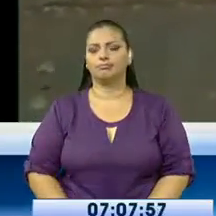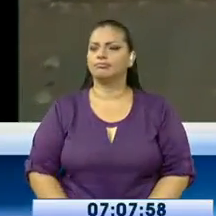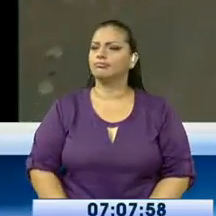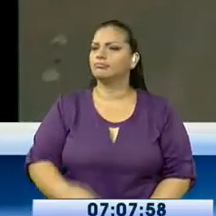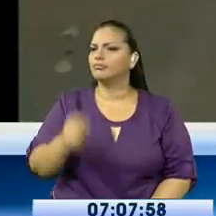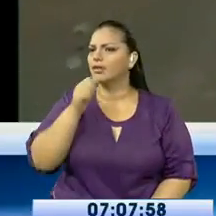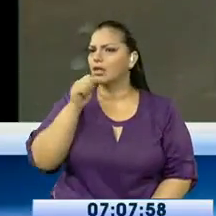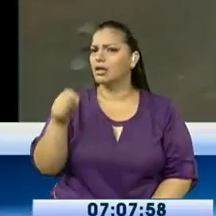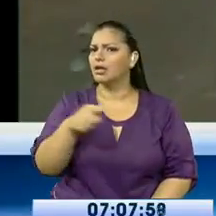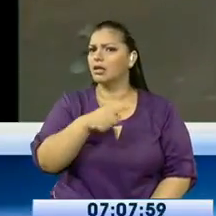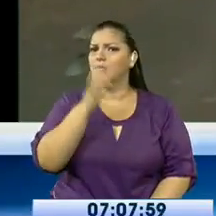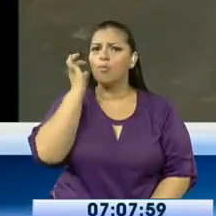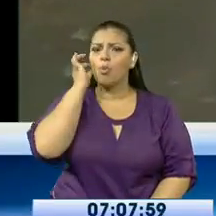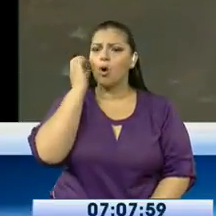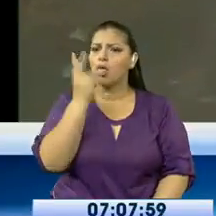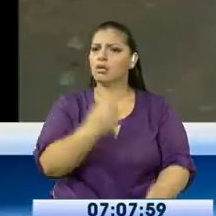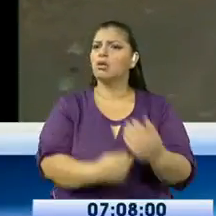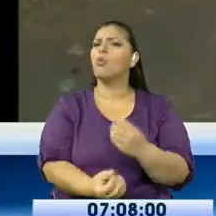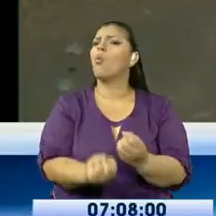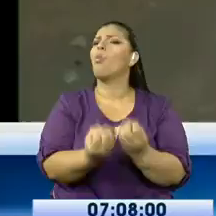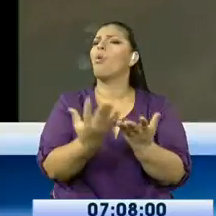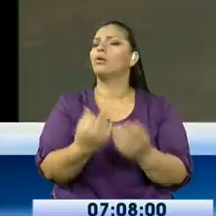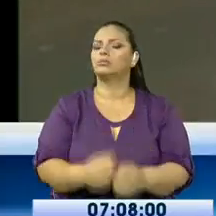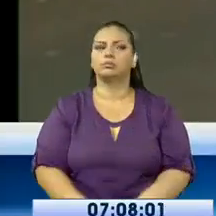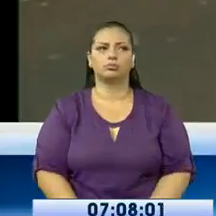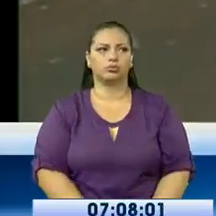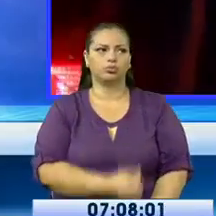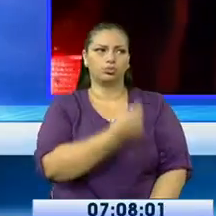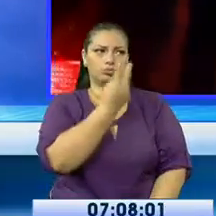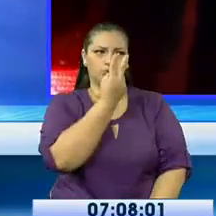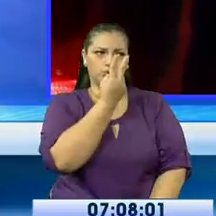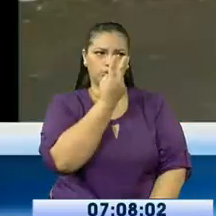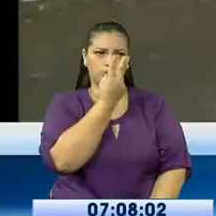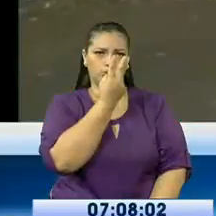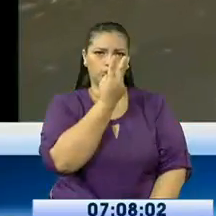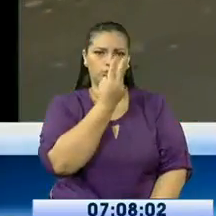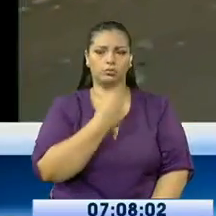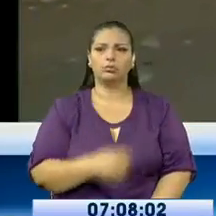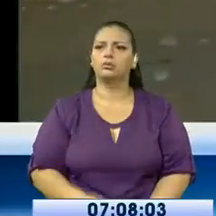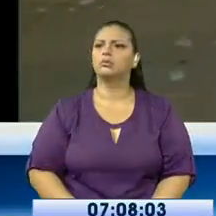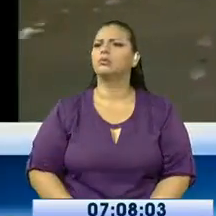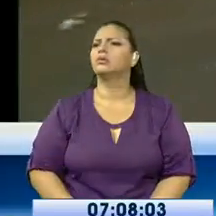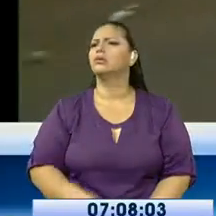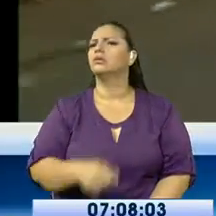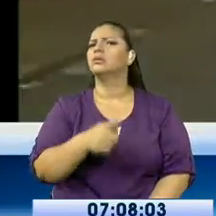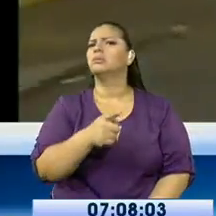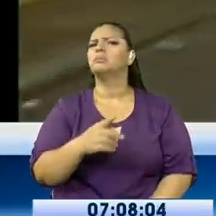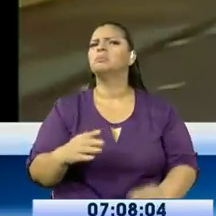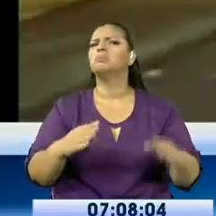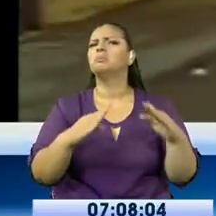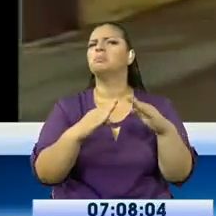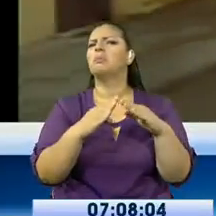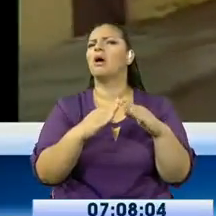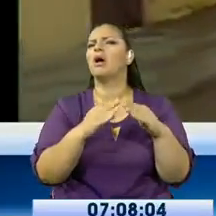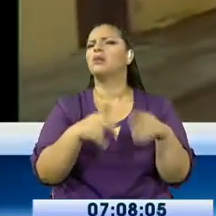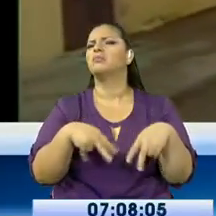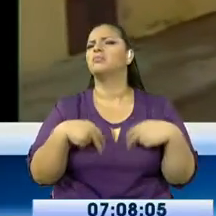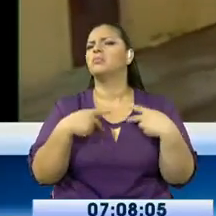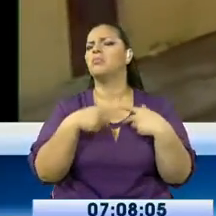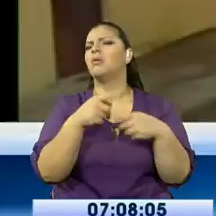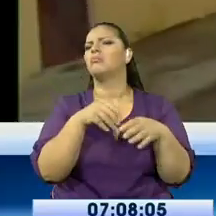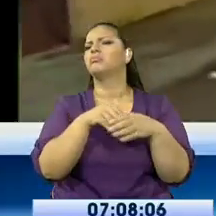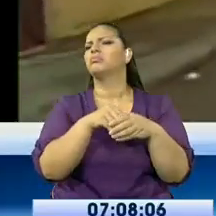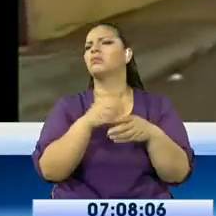en la orfandad? Sí, creo dos pequeños. Dos pequeños. ¿Qué tiempo tenía habitando en el sector? Ella venía